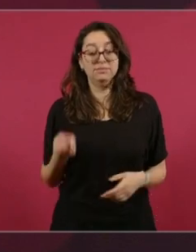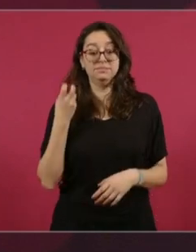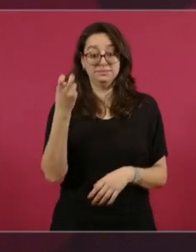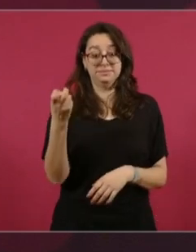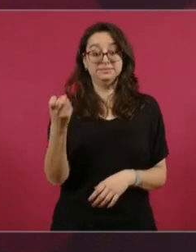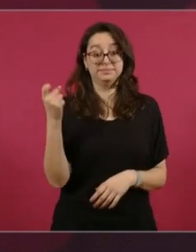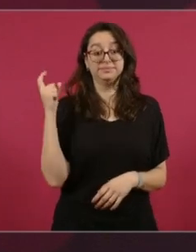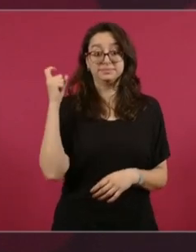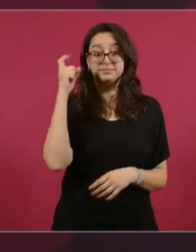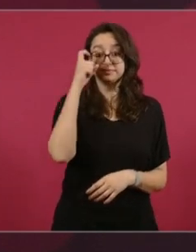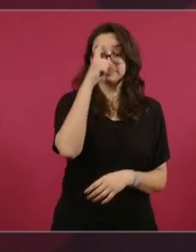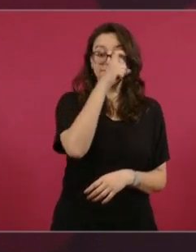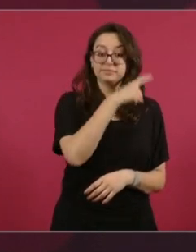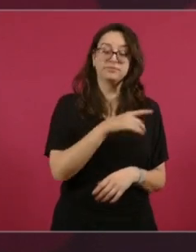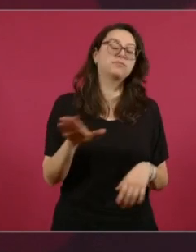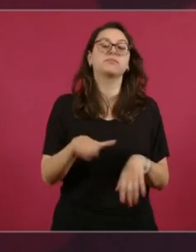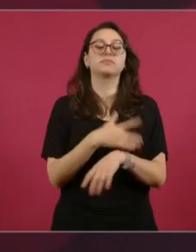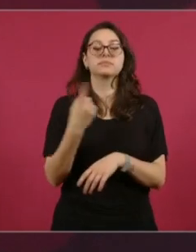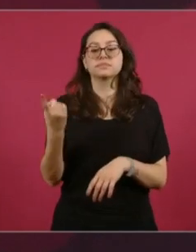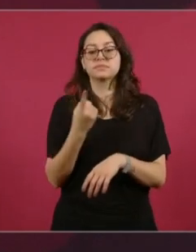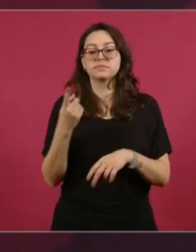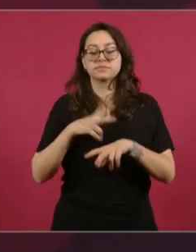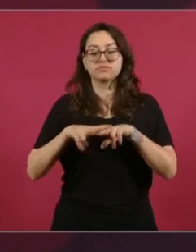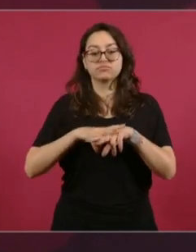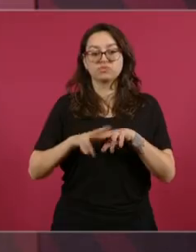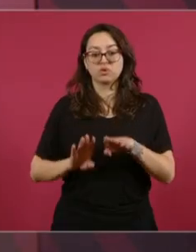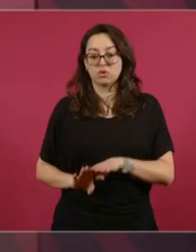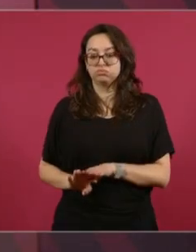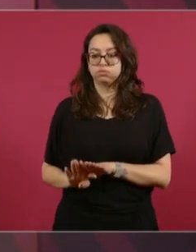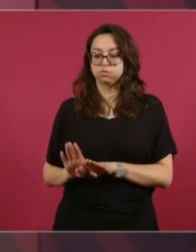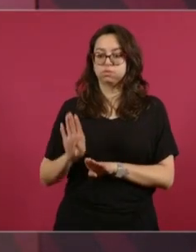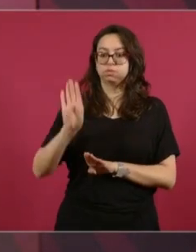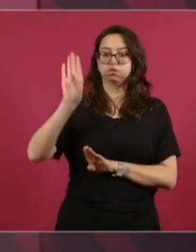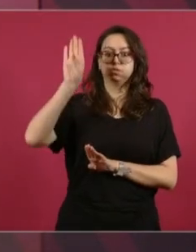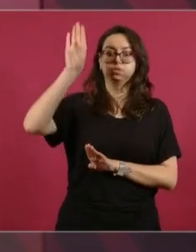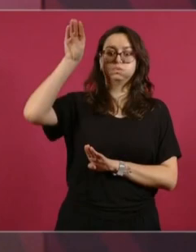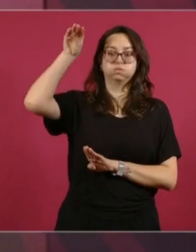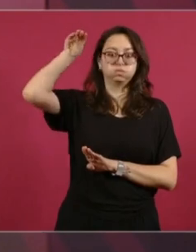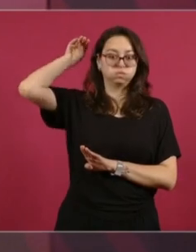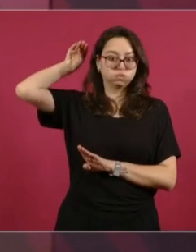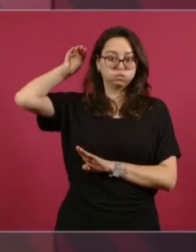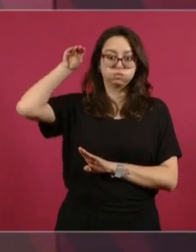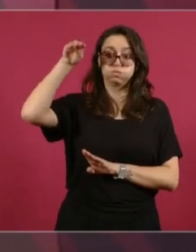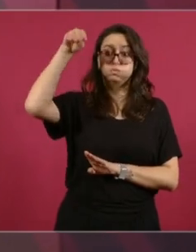este tren sube y luego baja. Está